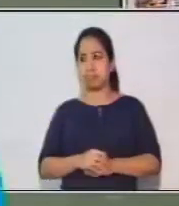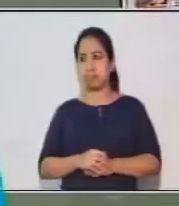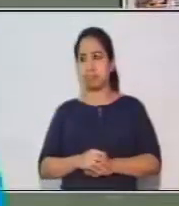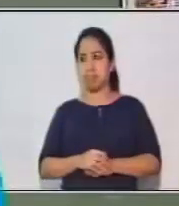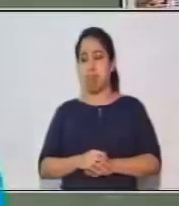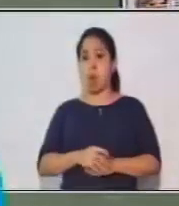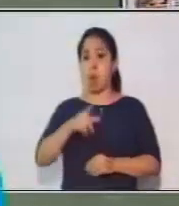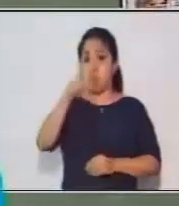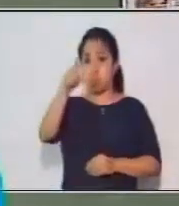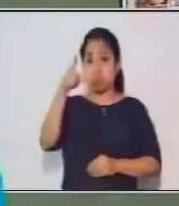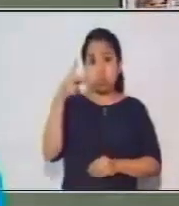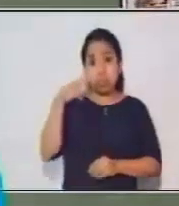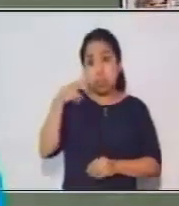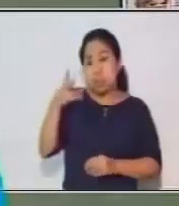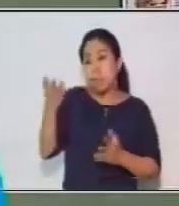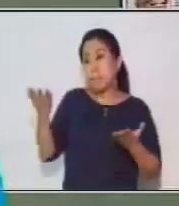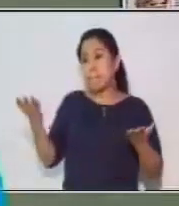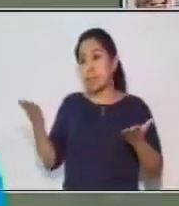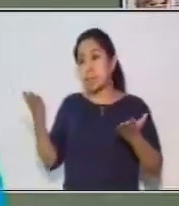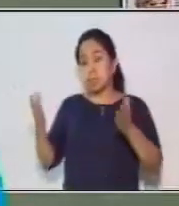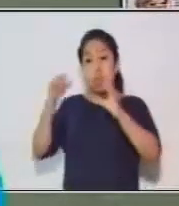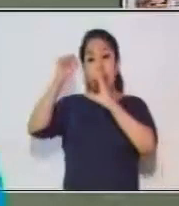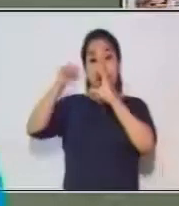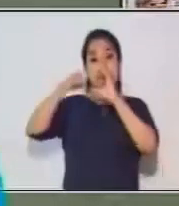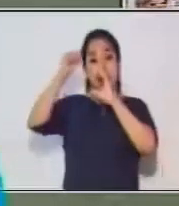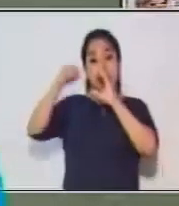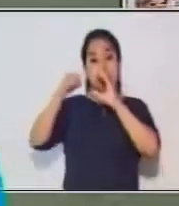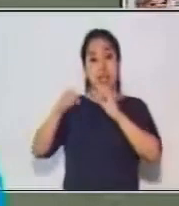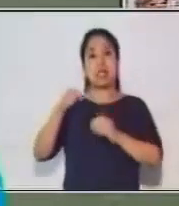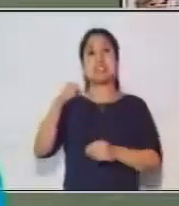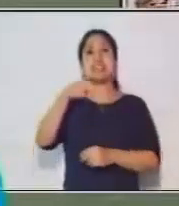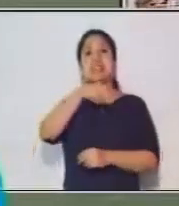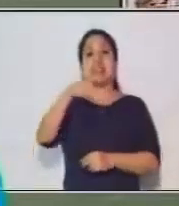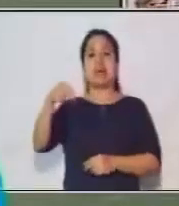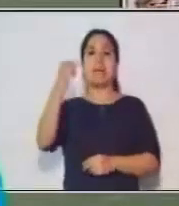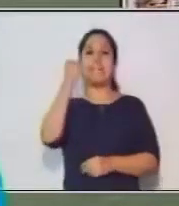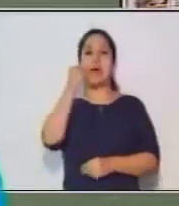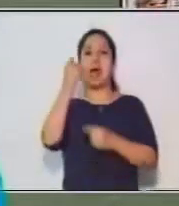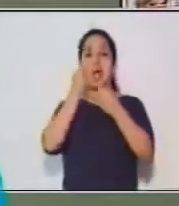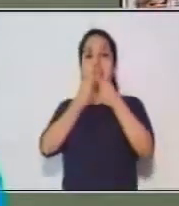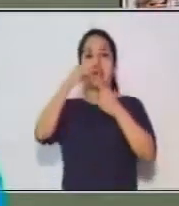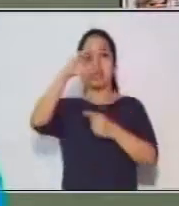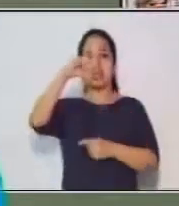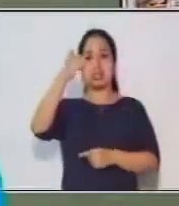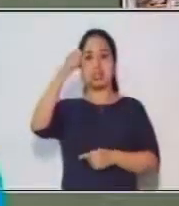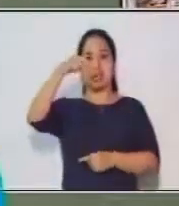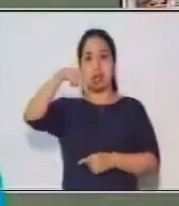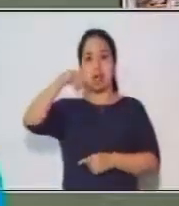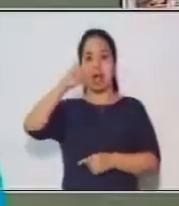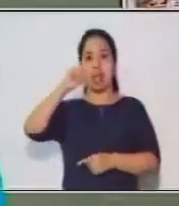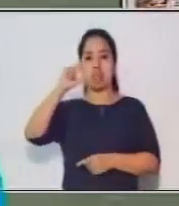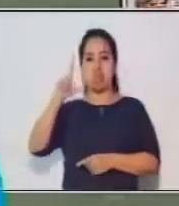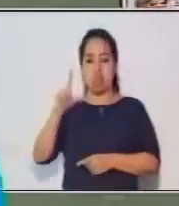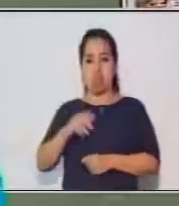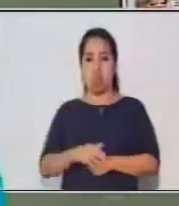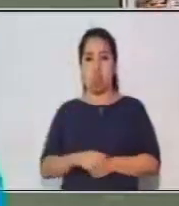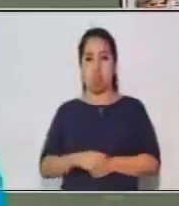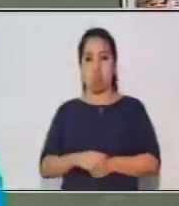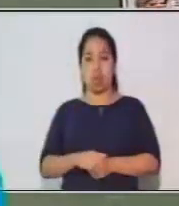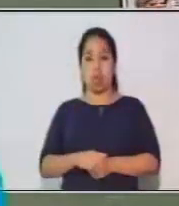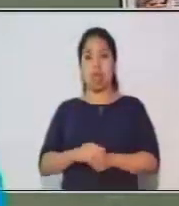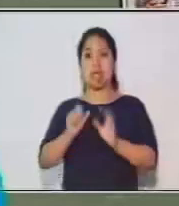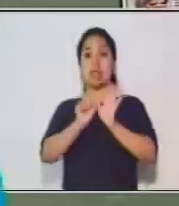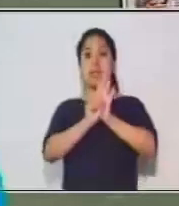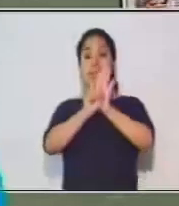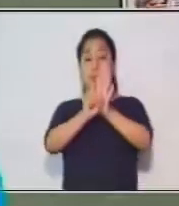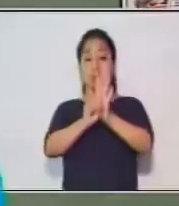Quizás la has visto en una película que se llama Ixcanul y representa también a nuestro país y